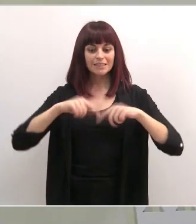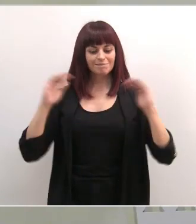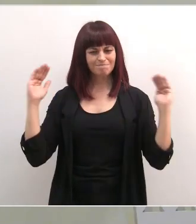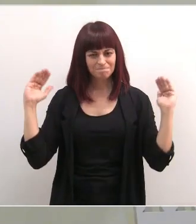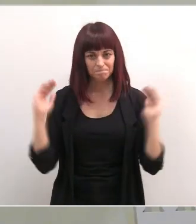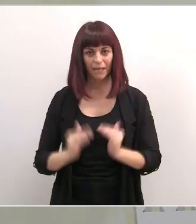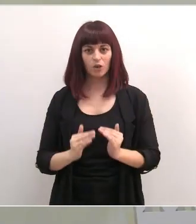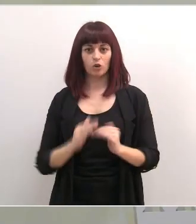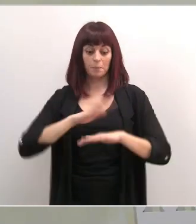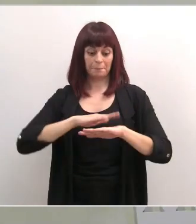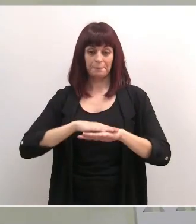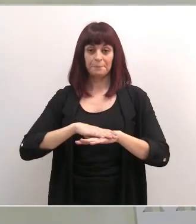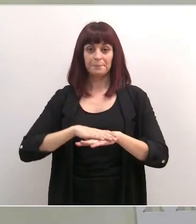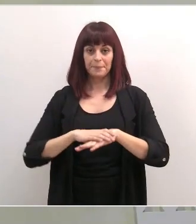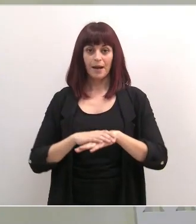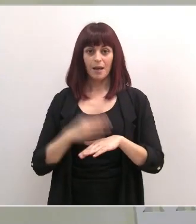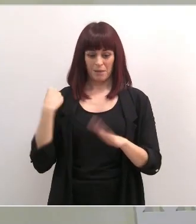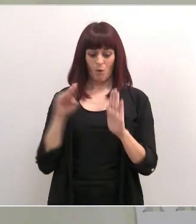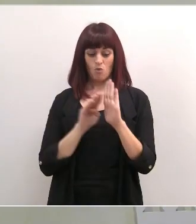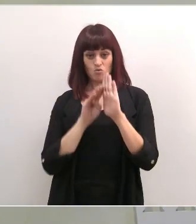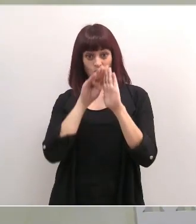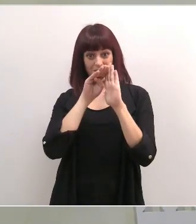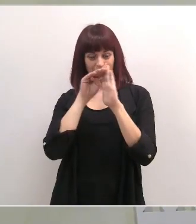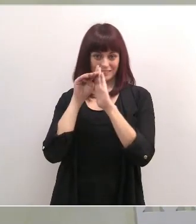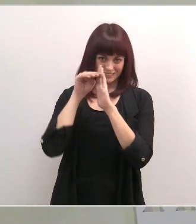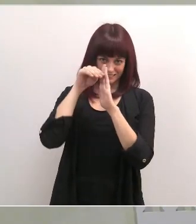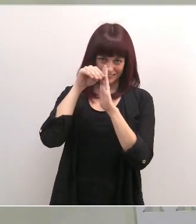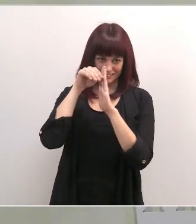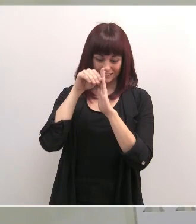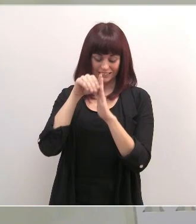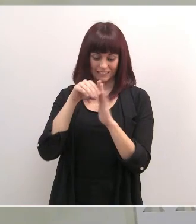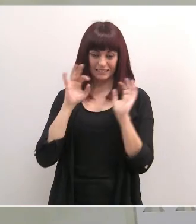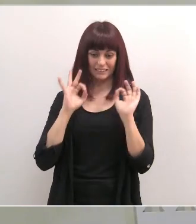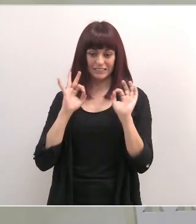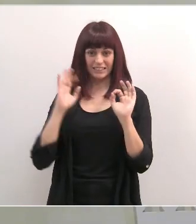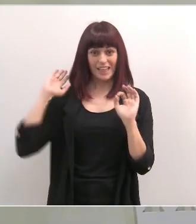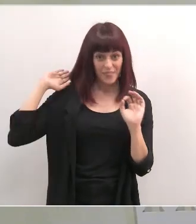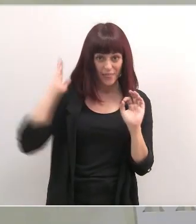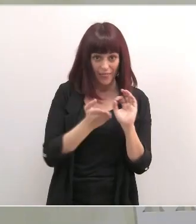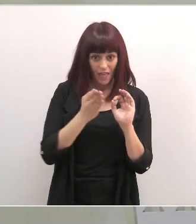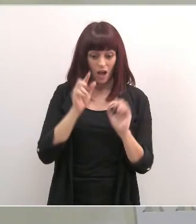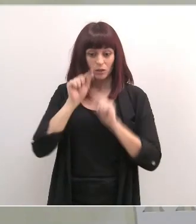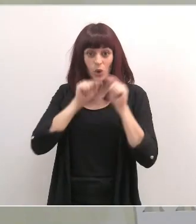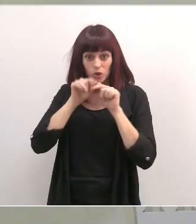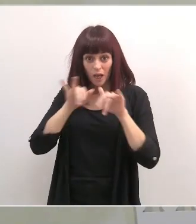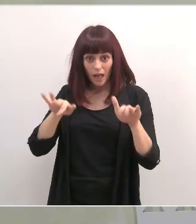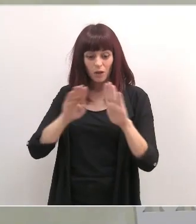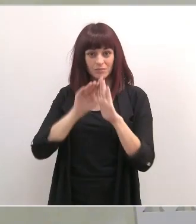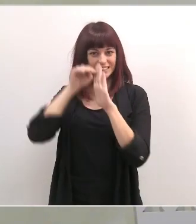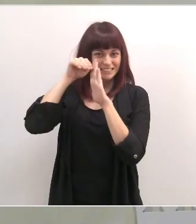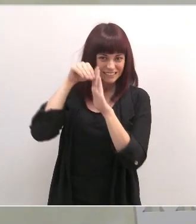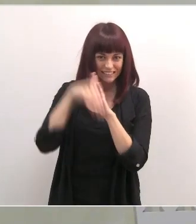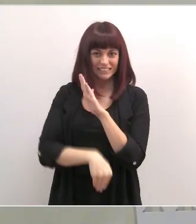para que la curva en principio de incidencia, los contagiados disminuyan de